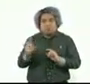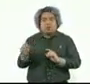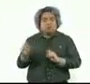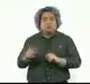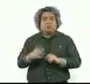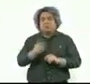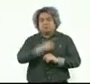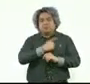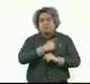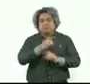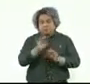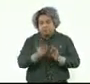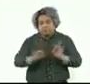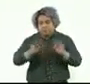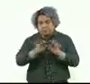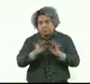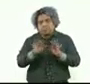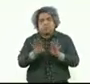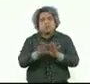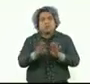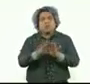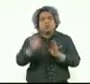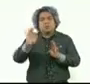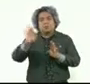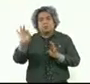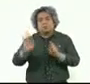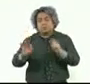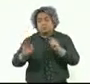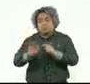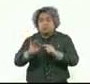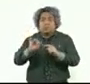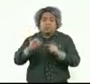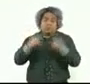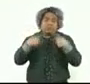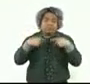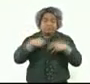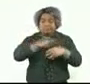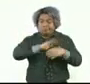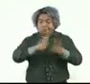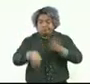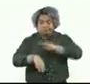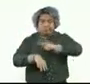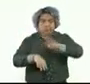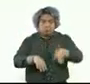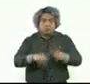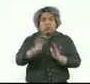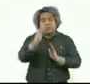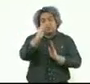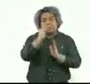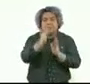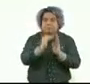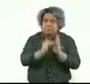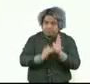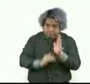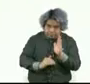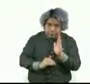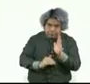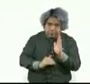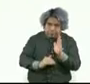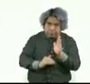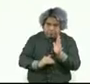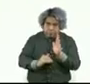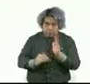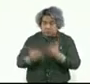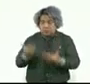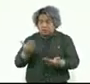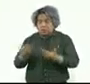es un porcentaje de lamentables defunciones muchísimo menor que lo que se tuvo en los